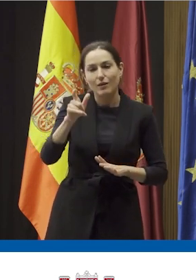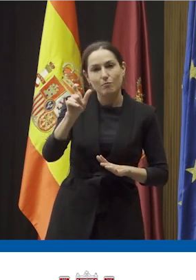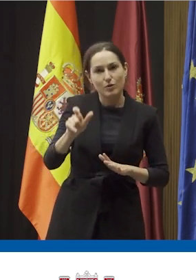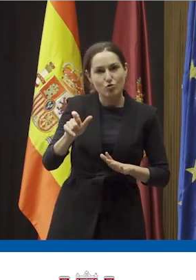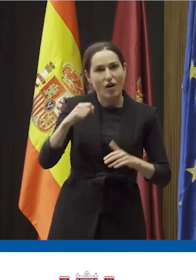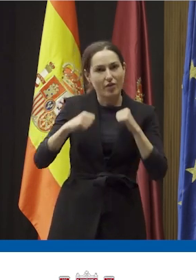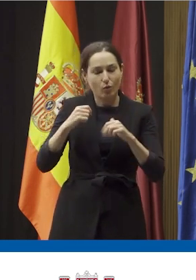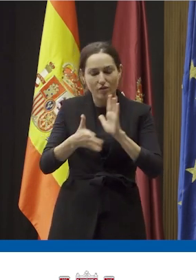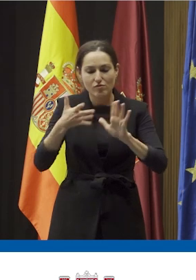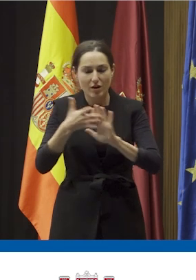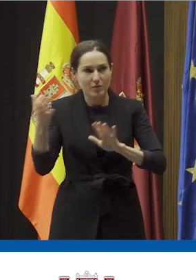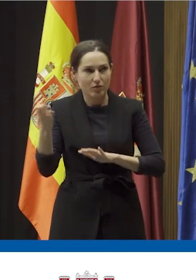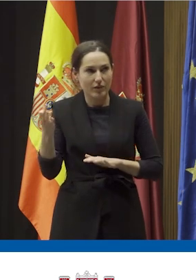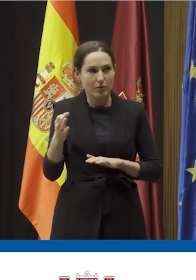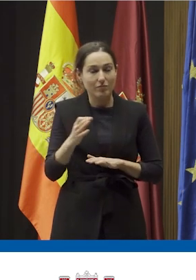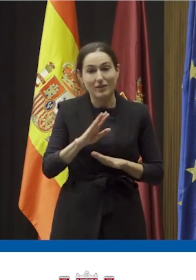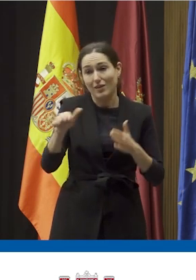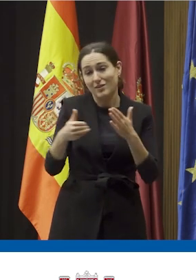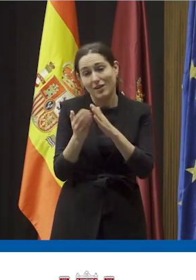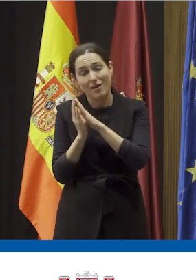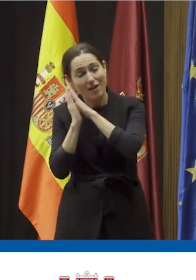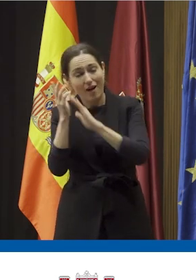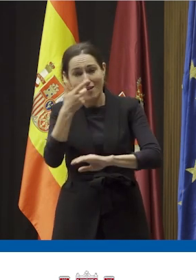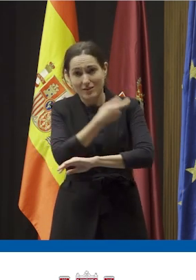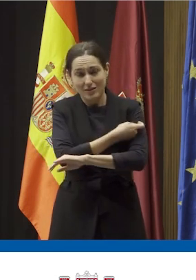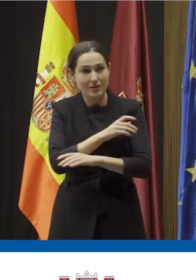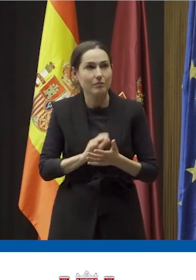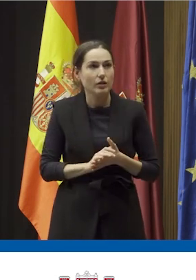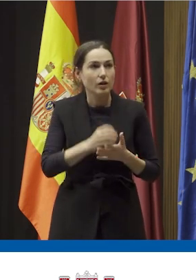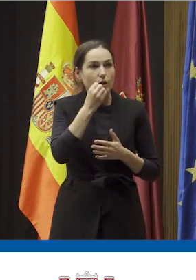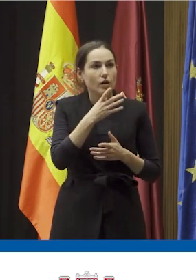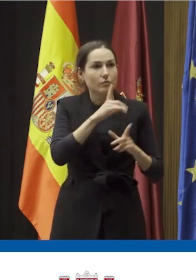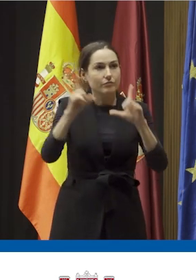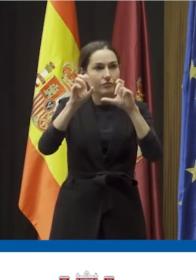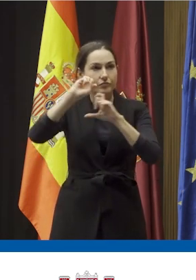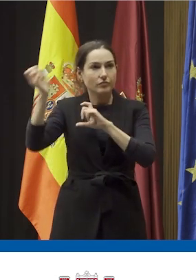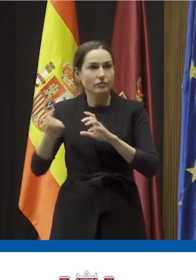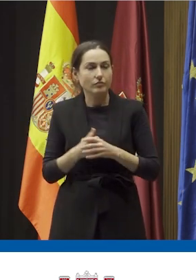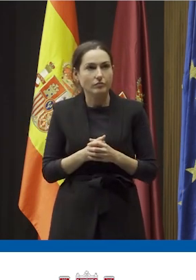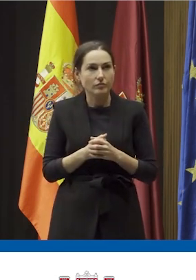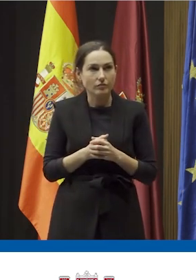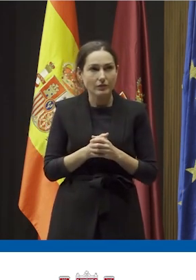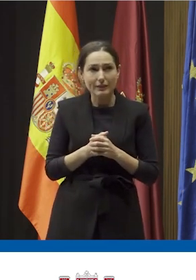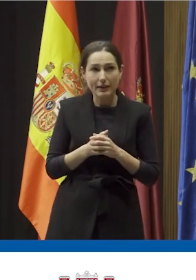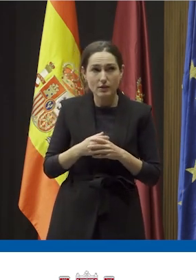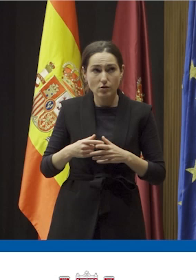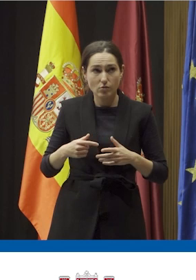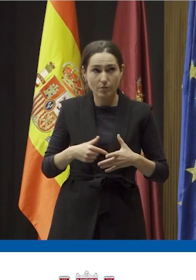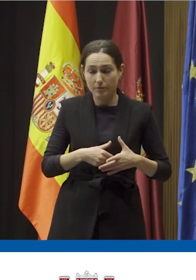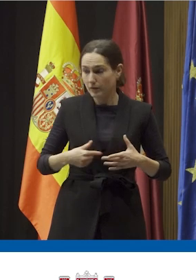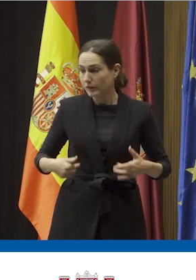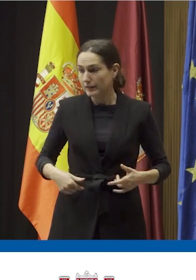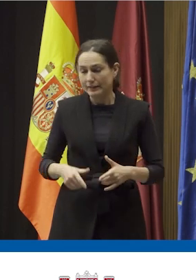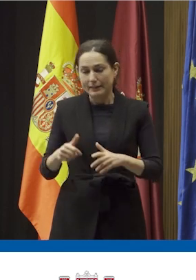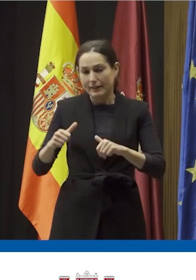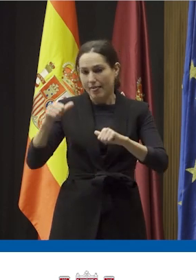hasta la aparición de la anestesia a un tiempo bastante. Bien, esto es la inauguración de la cirugía abdominal. La cirugía ha